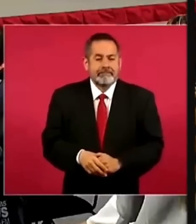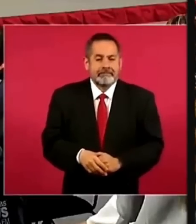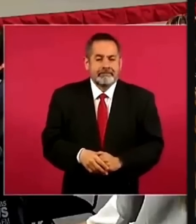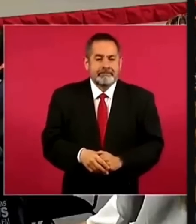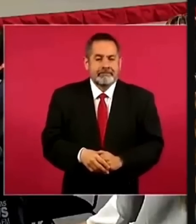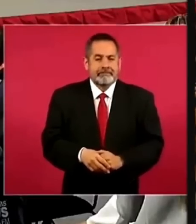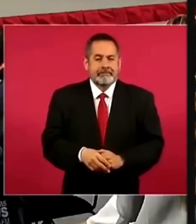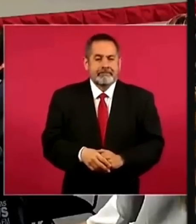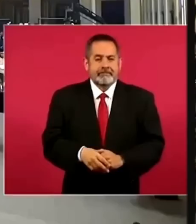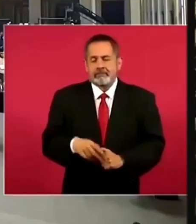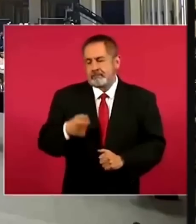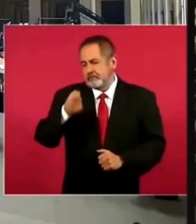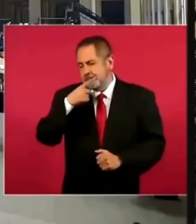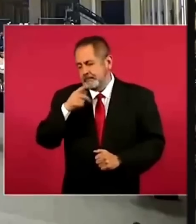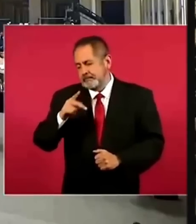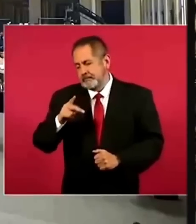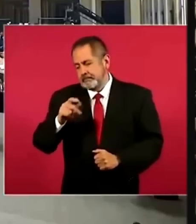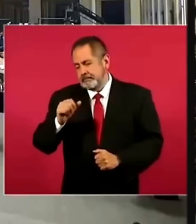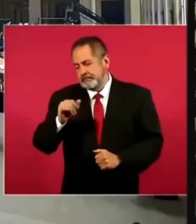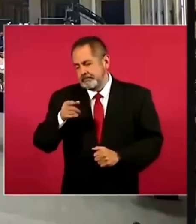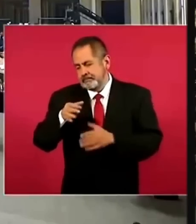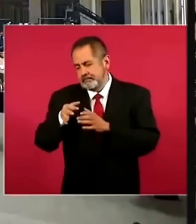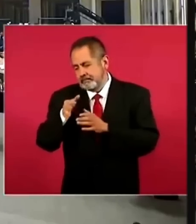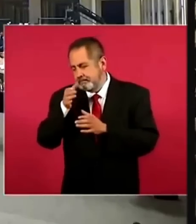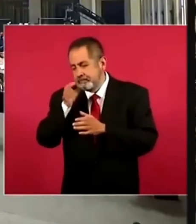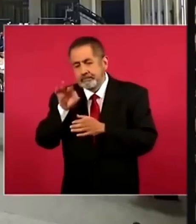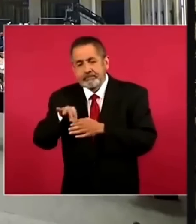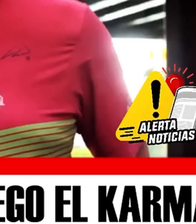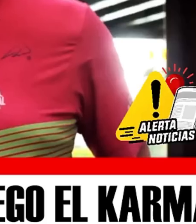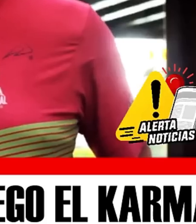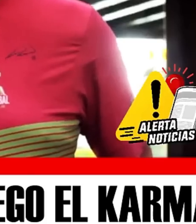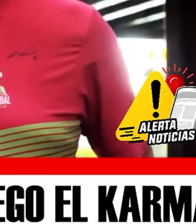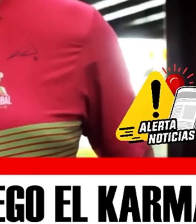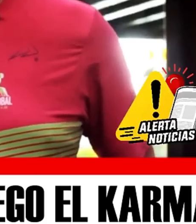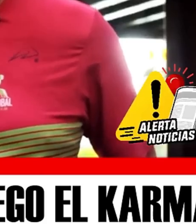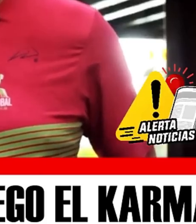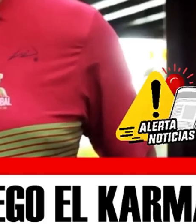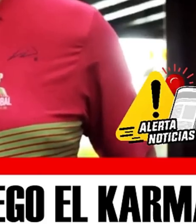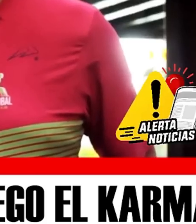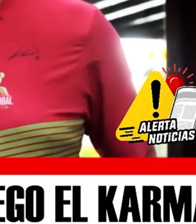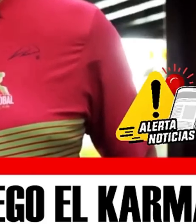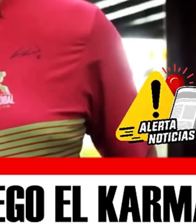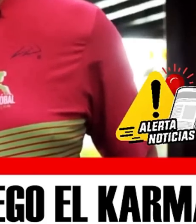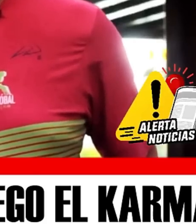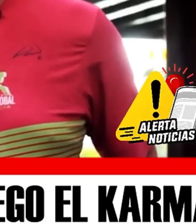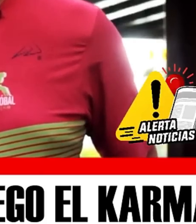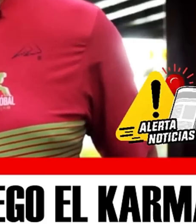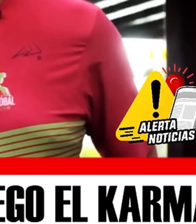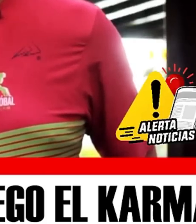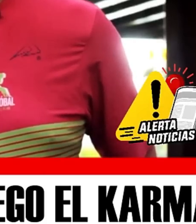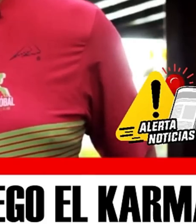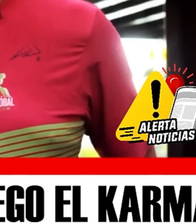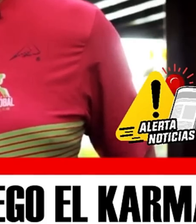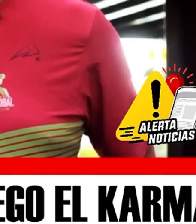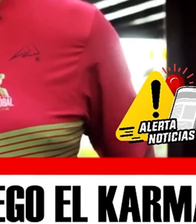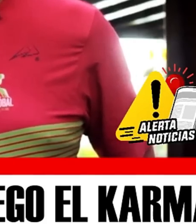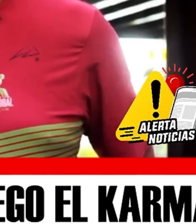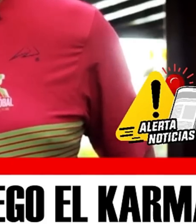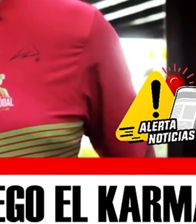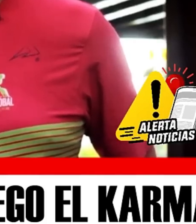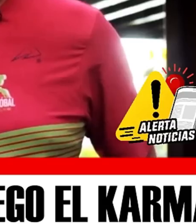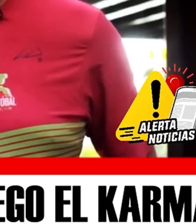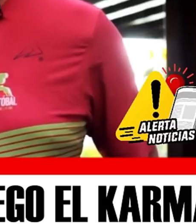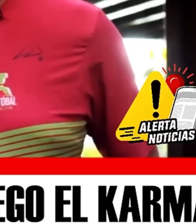o pas y florine da pen ajena que Fox salga con lágrimas de cocodrilo a